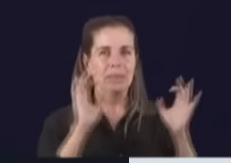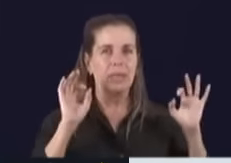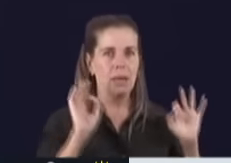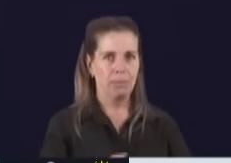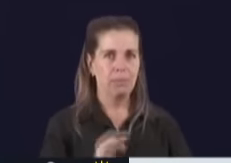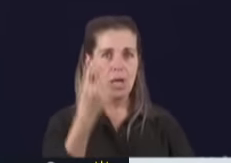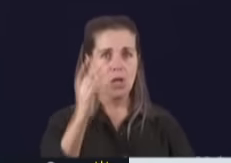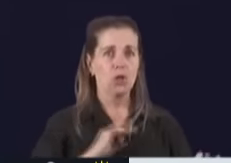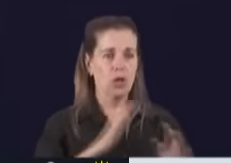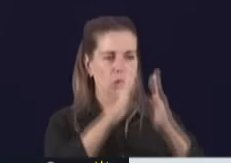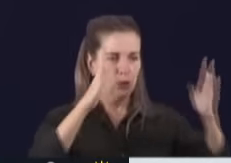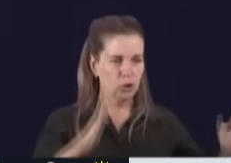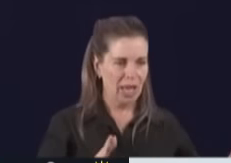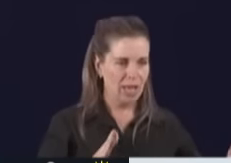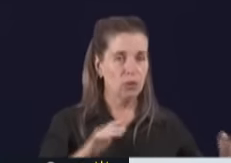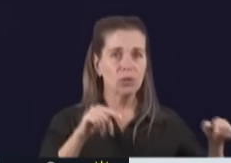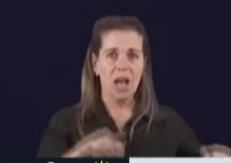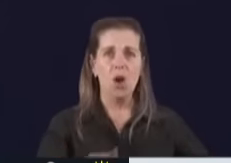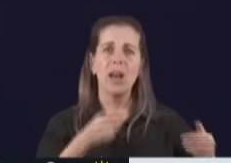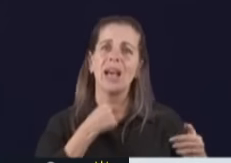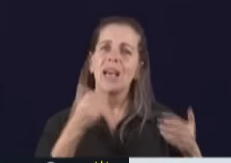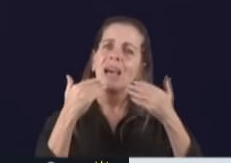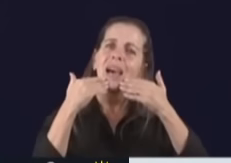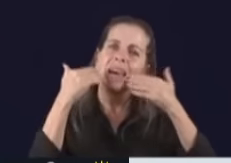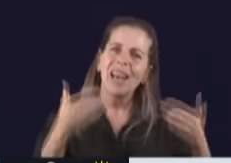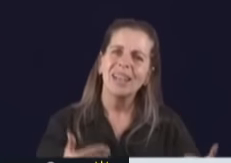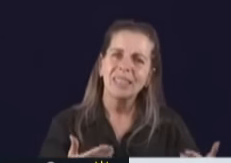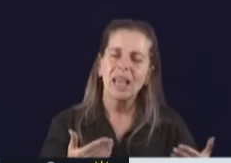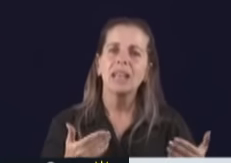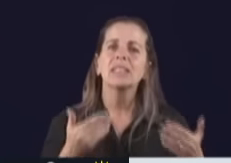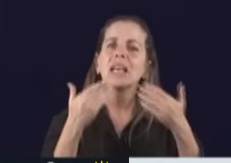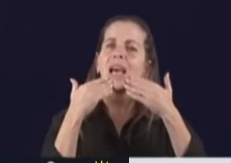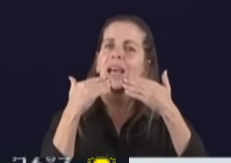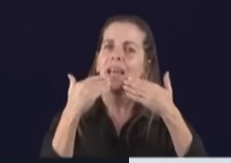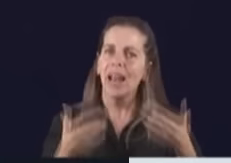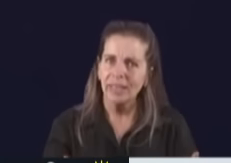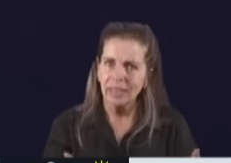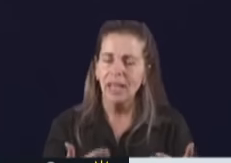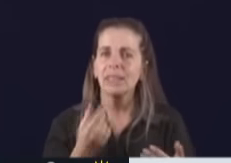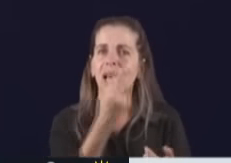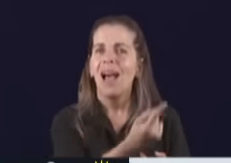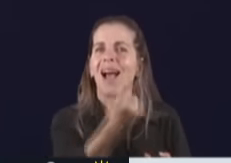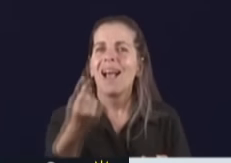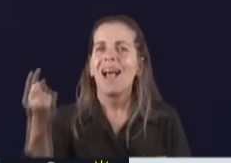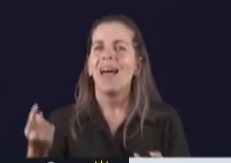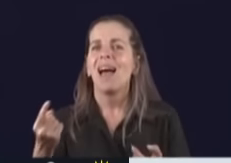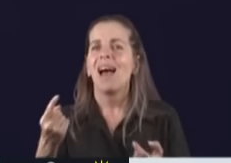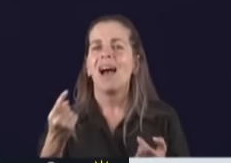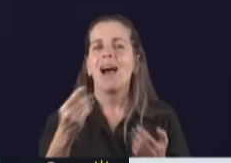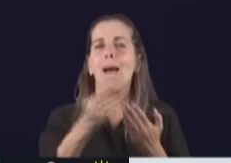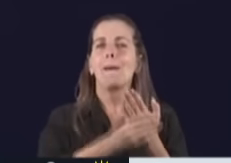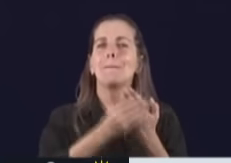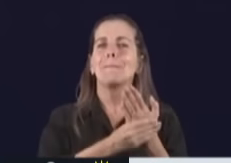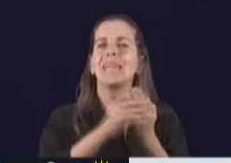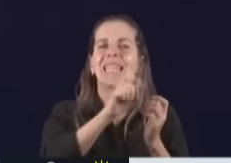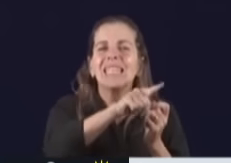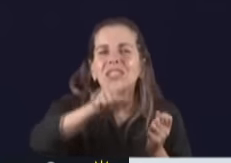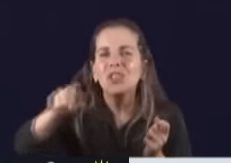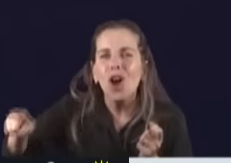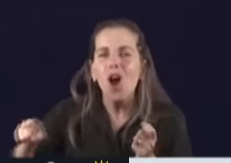años de gestión, quiero agradecer el esfuerzo de todos los ministros del gabinete y de cada uno de sus